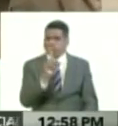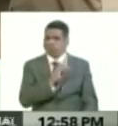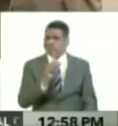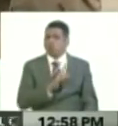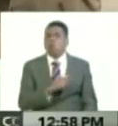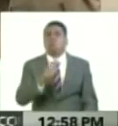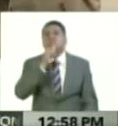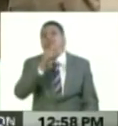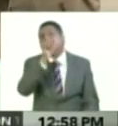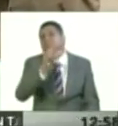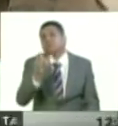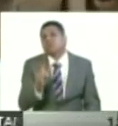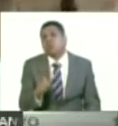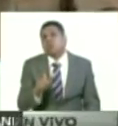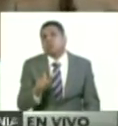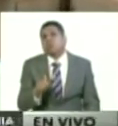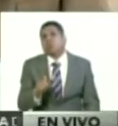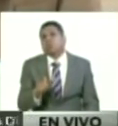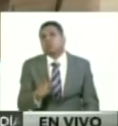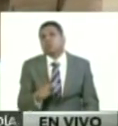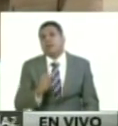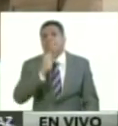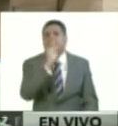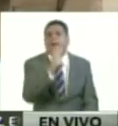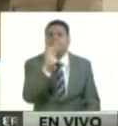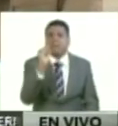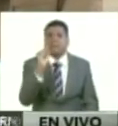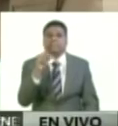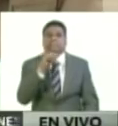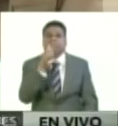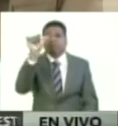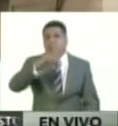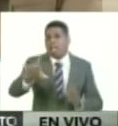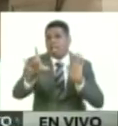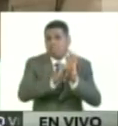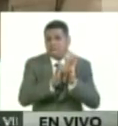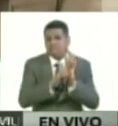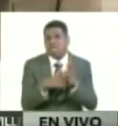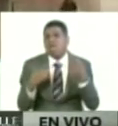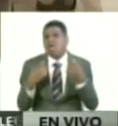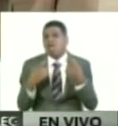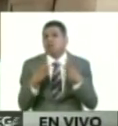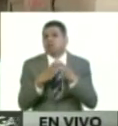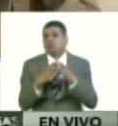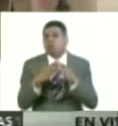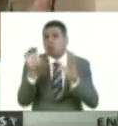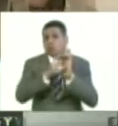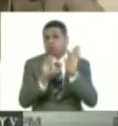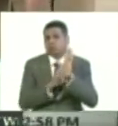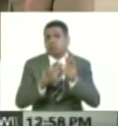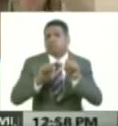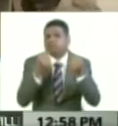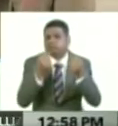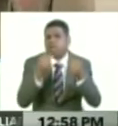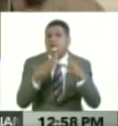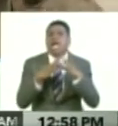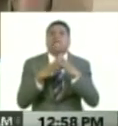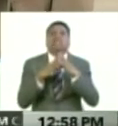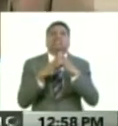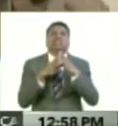cometa crímenes contra la República, quien cometa delitos contra la República y quien cometa faltas contra la República tiene sus